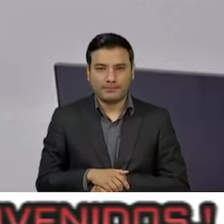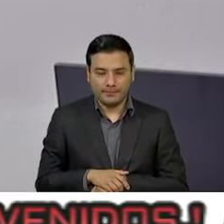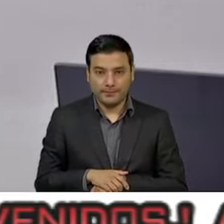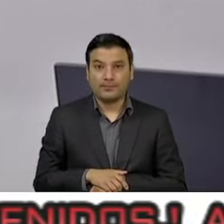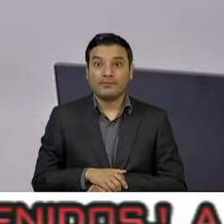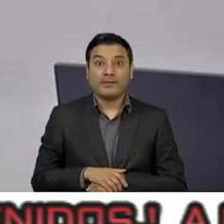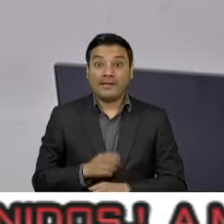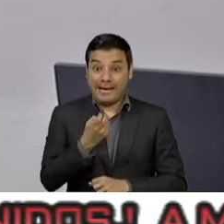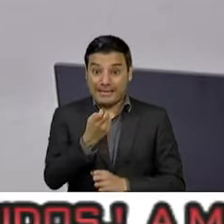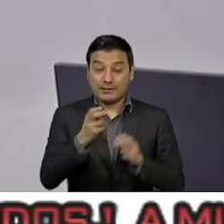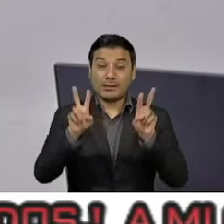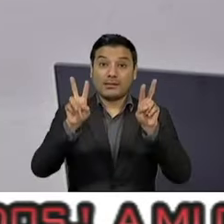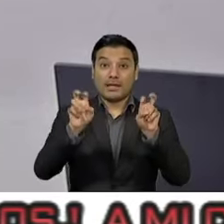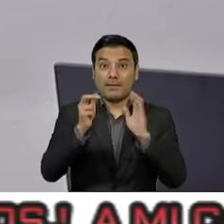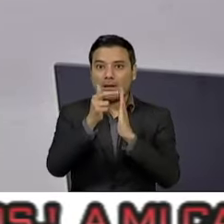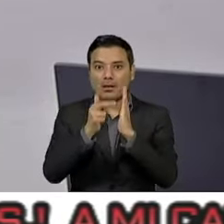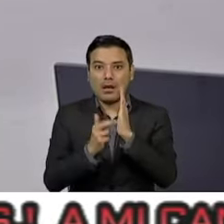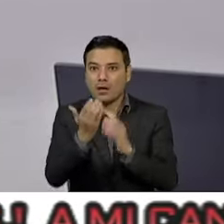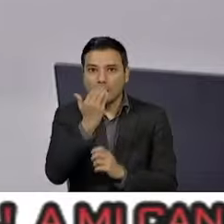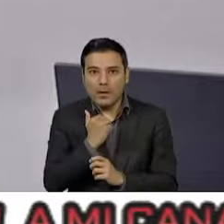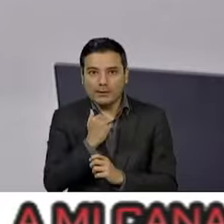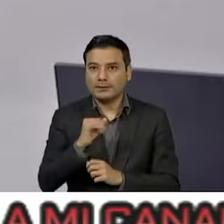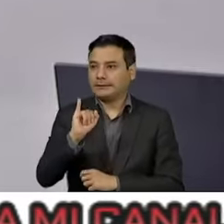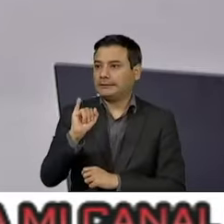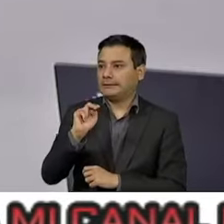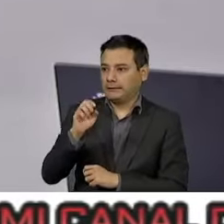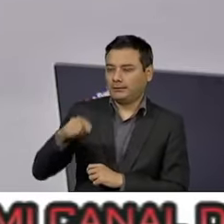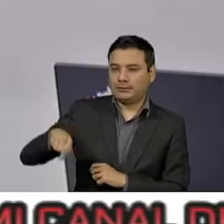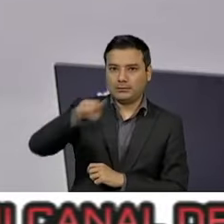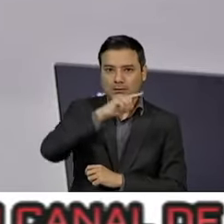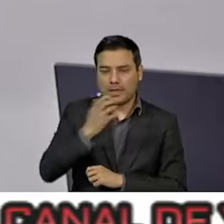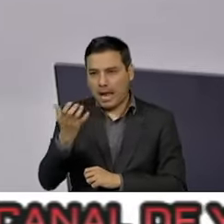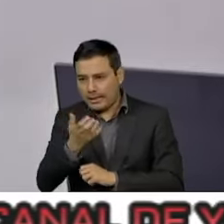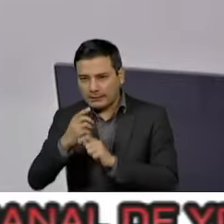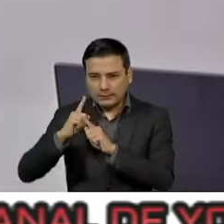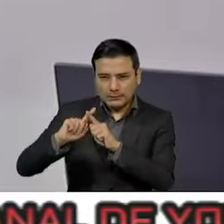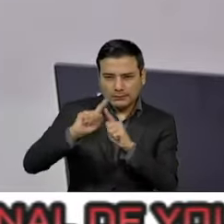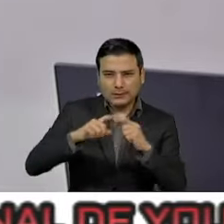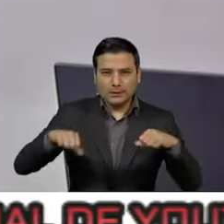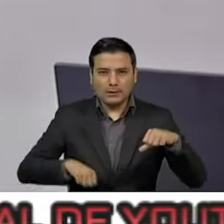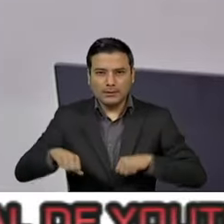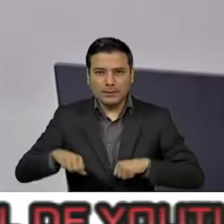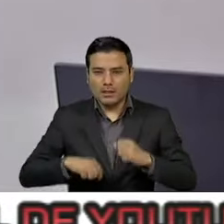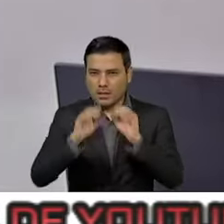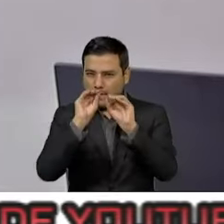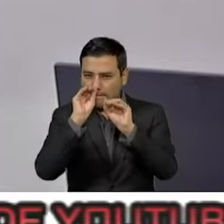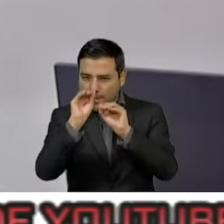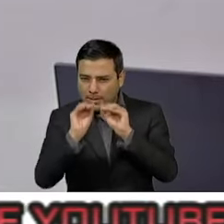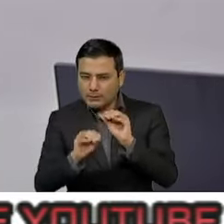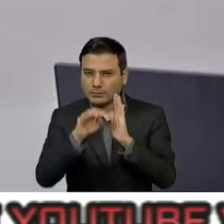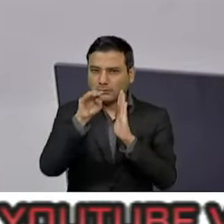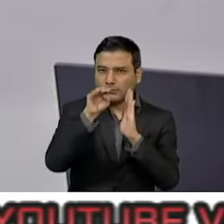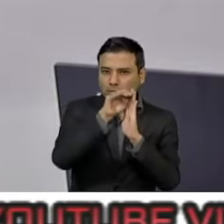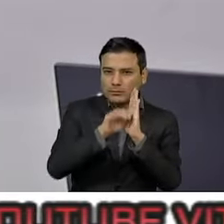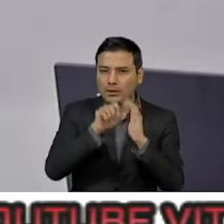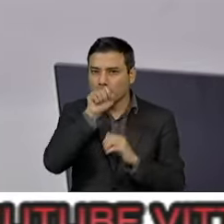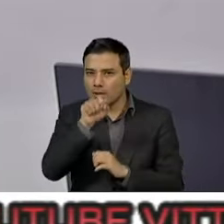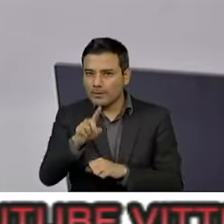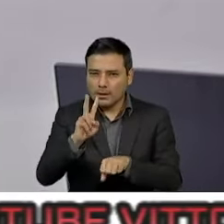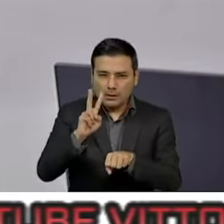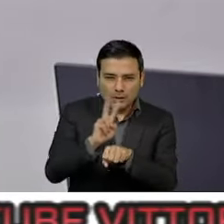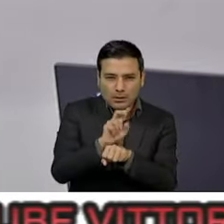Sin una regulación en la materia, el INE realizó las actividades suficientes para emitir lineamientos, supervisar las actividades políticas